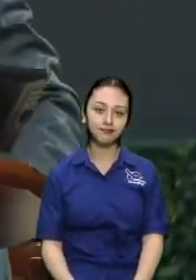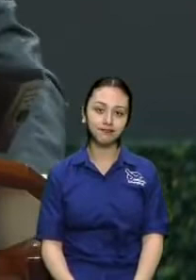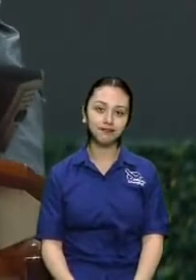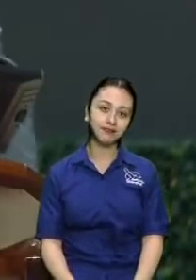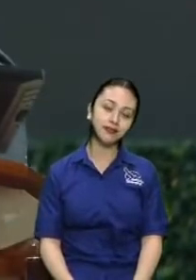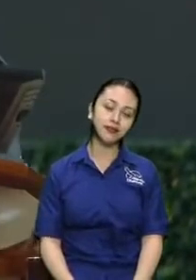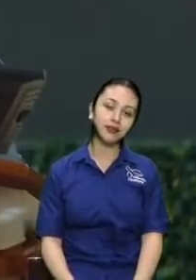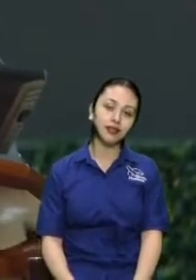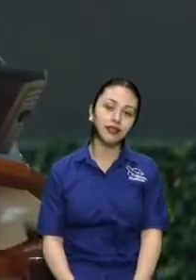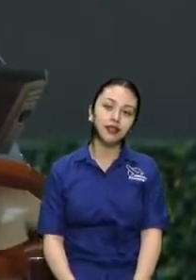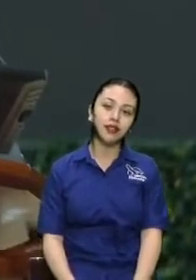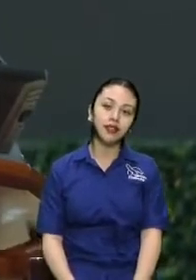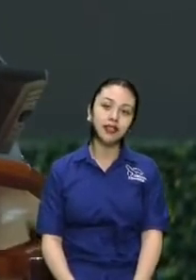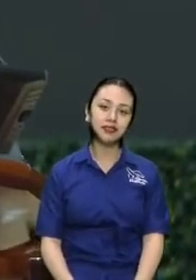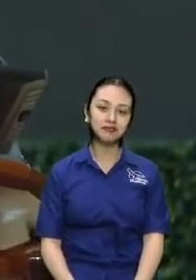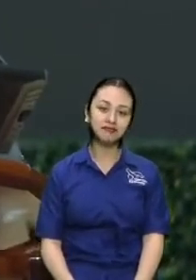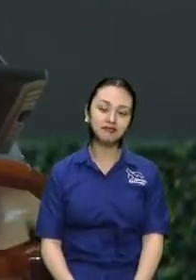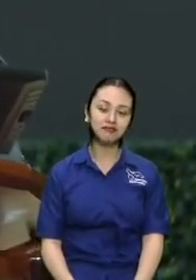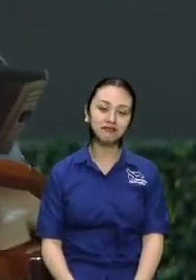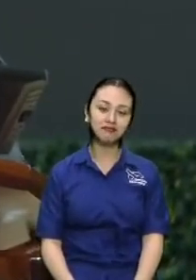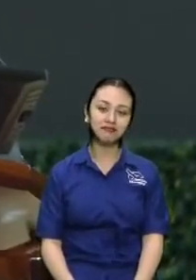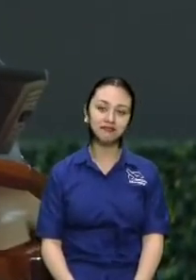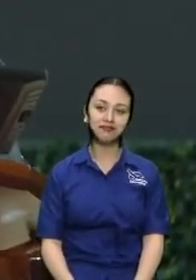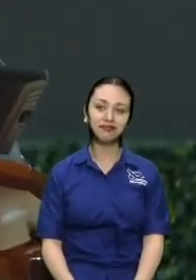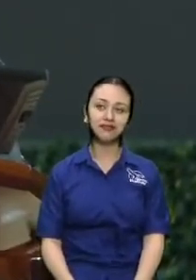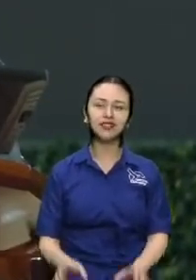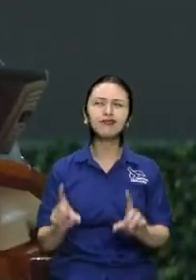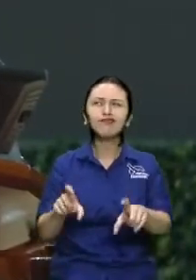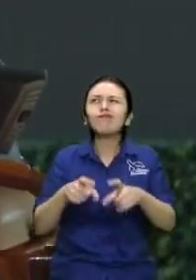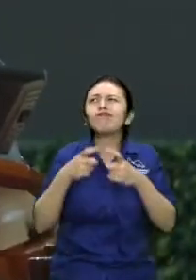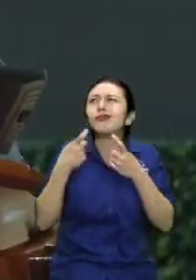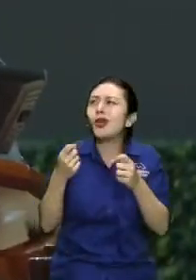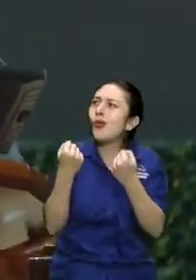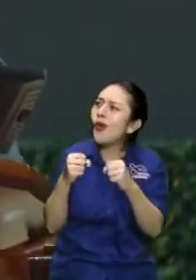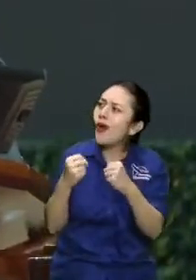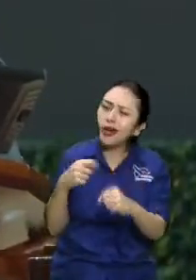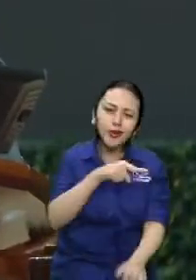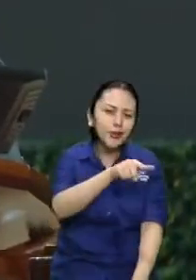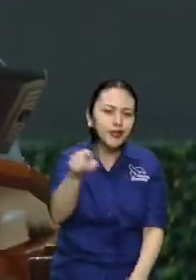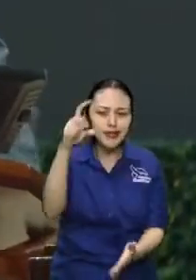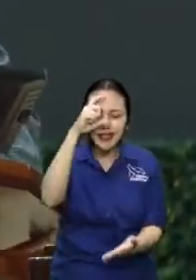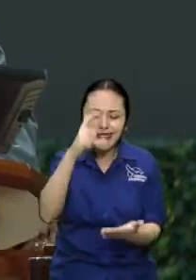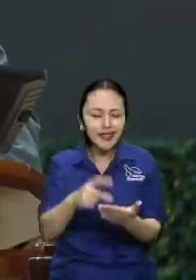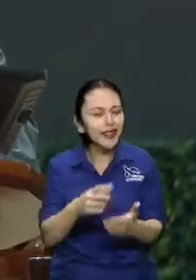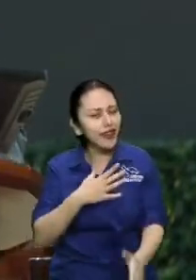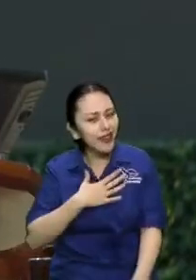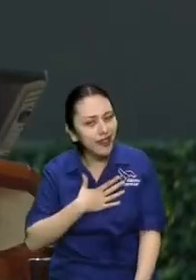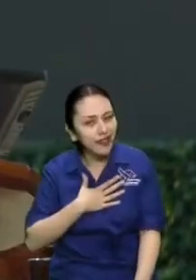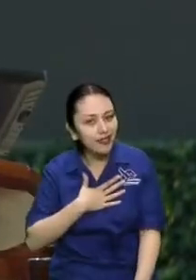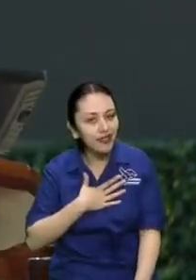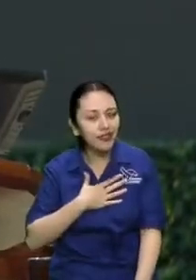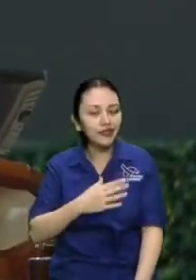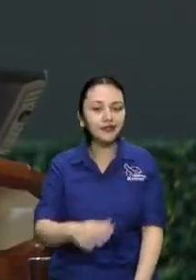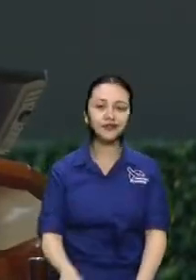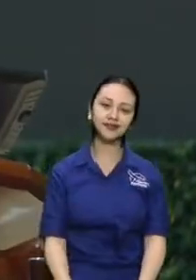Padre santo, ¿cómo vamos para que me crean estos hermanos, hombre? ¿Sí me creen?